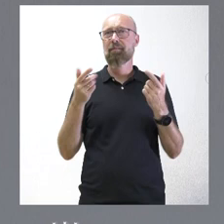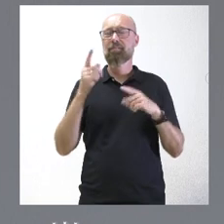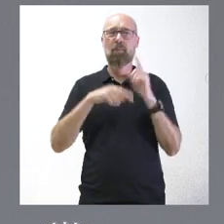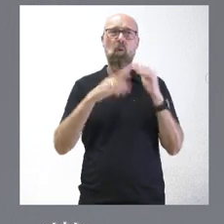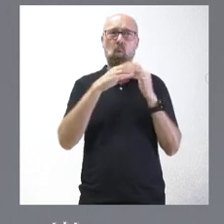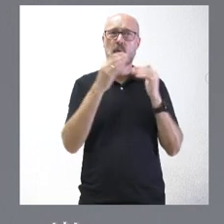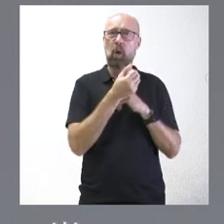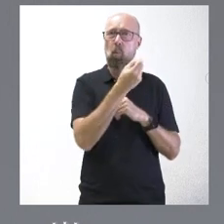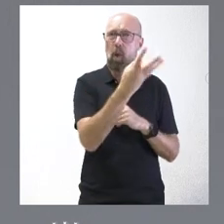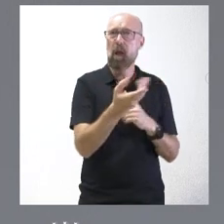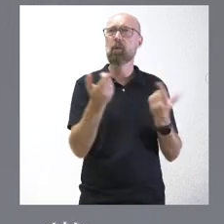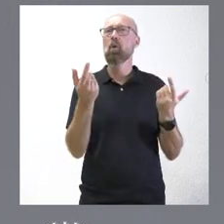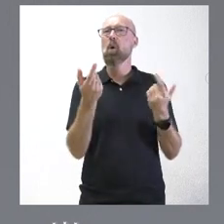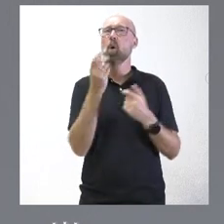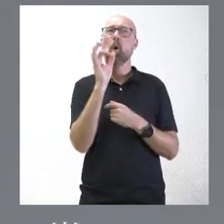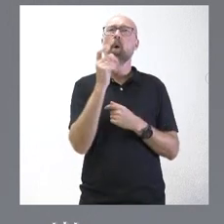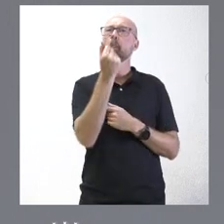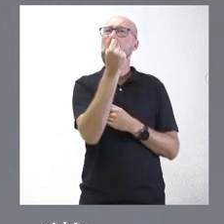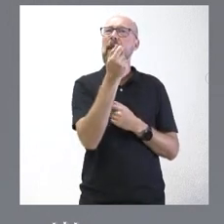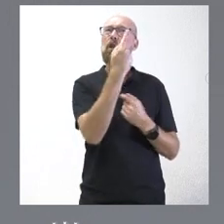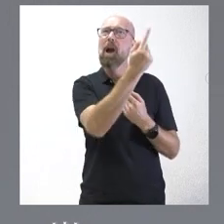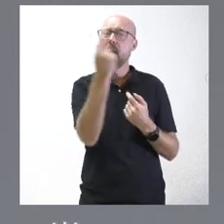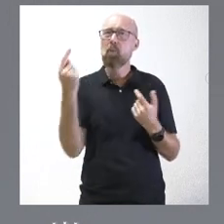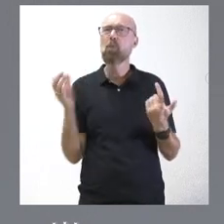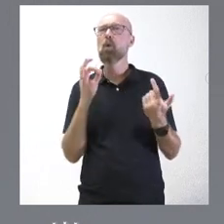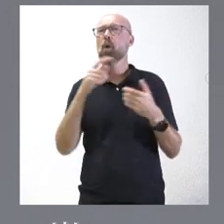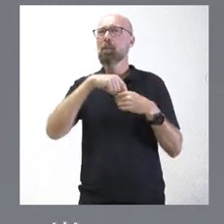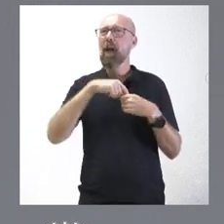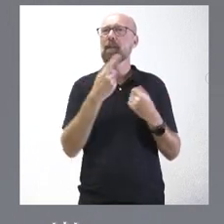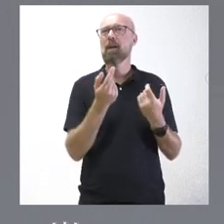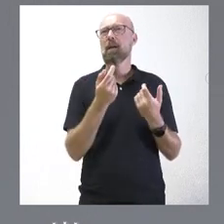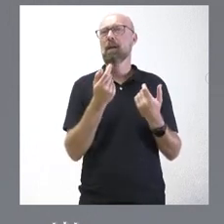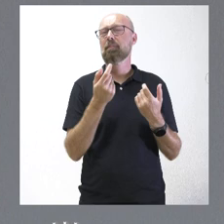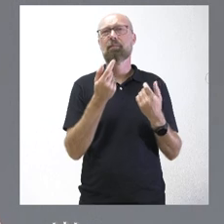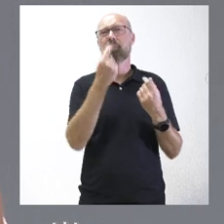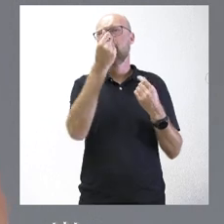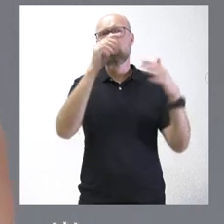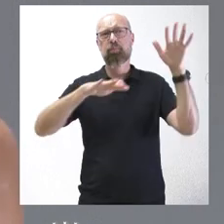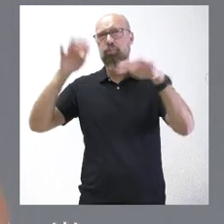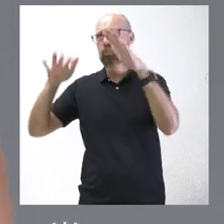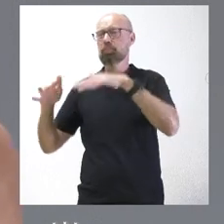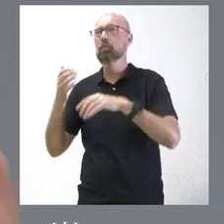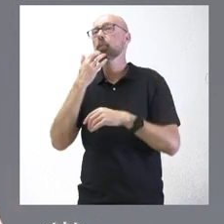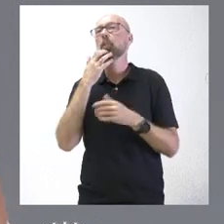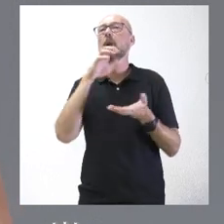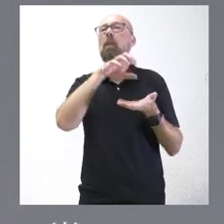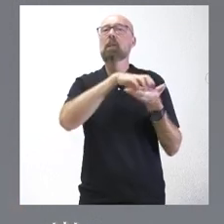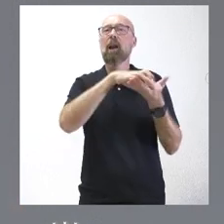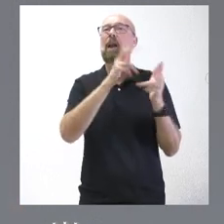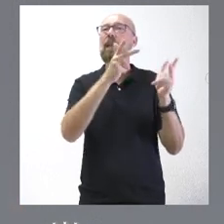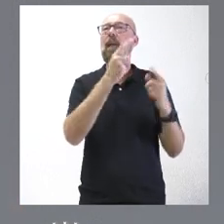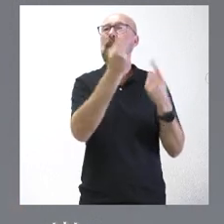usuarios como incluso del precio que se paga por las plazas en las distintas residencias tenemos residencias en el medio rural